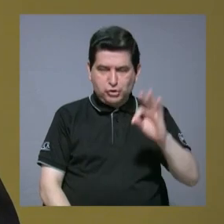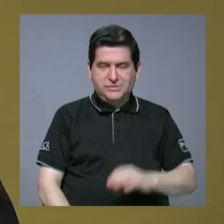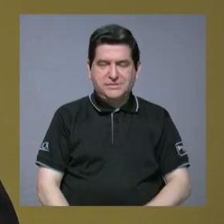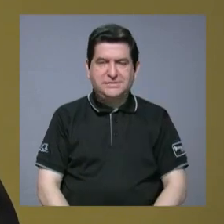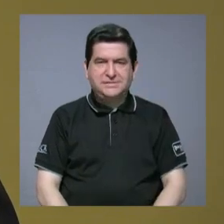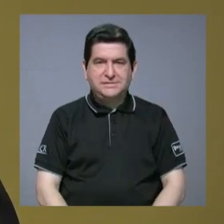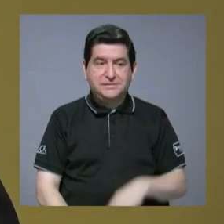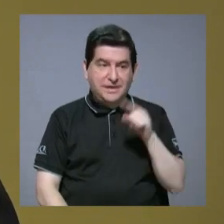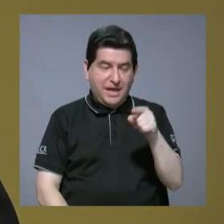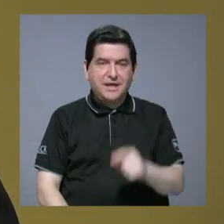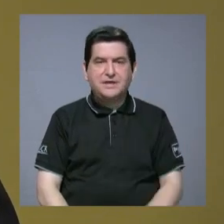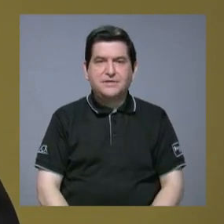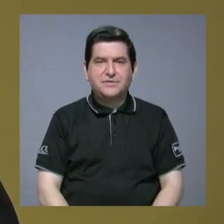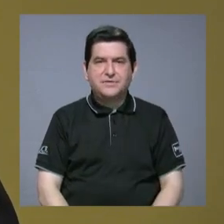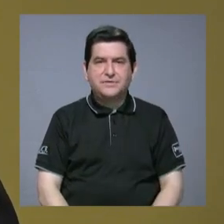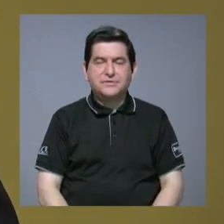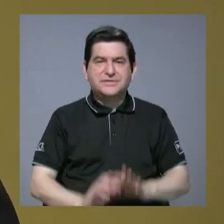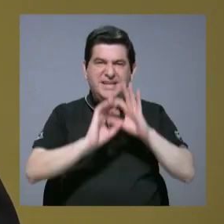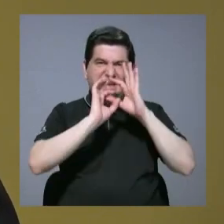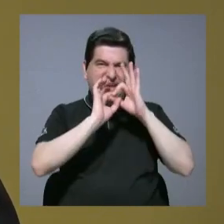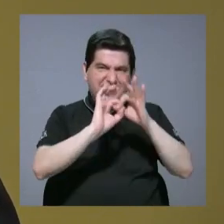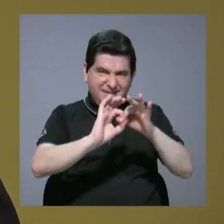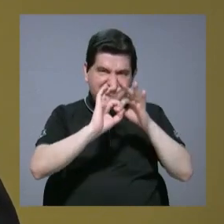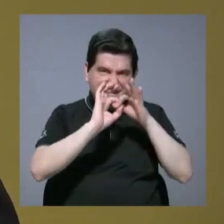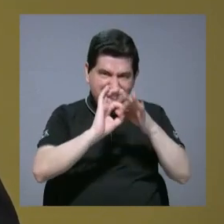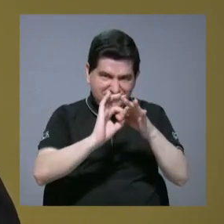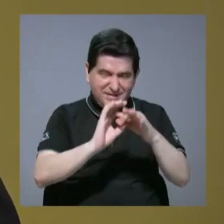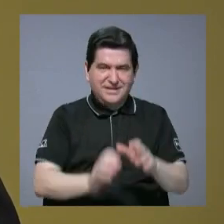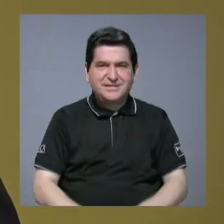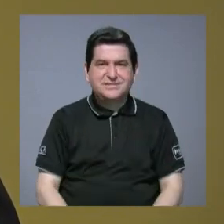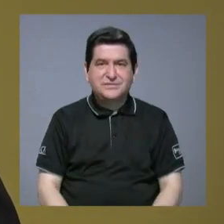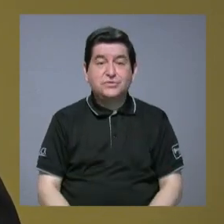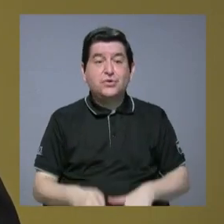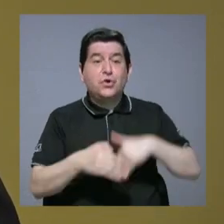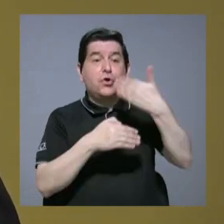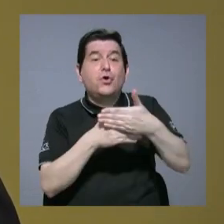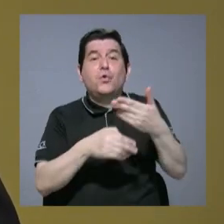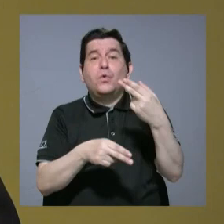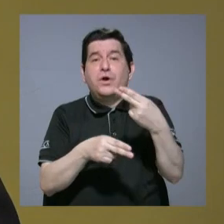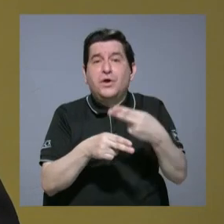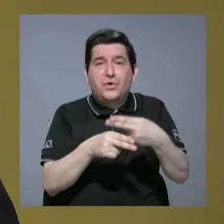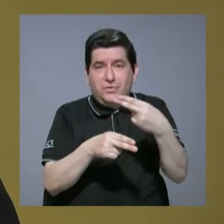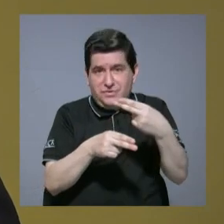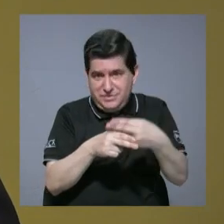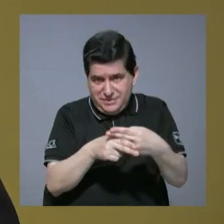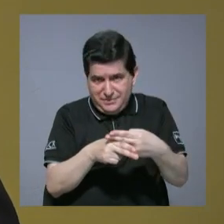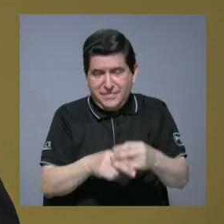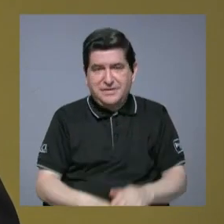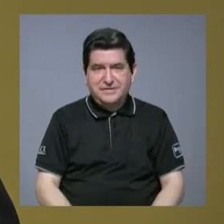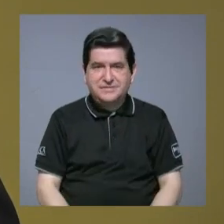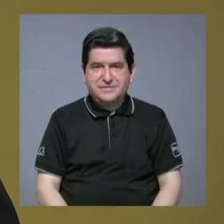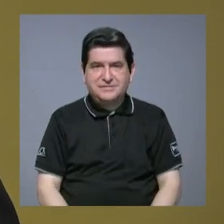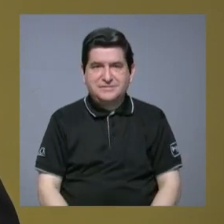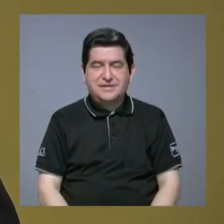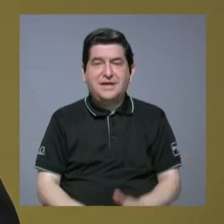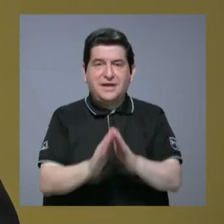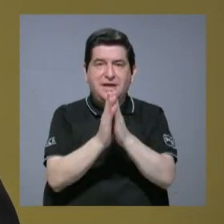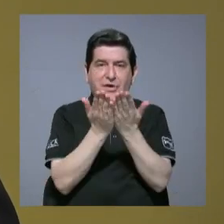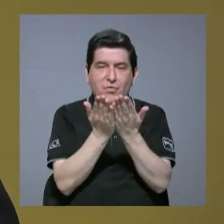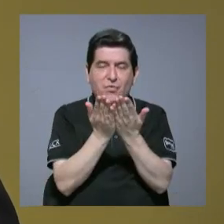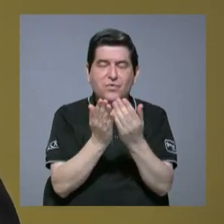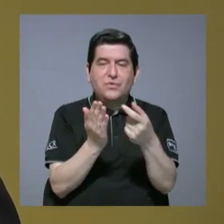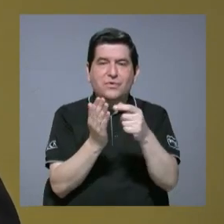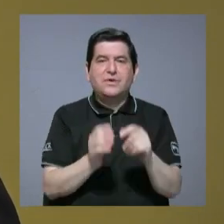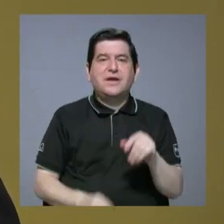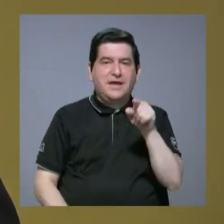que estuvieron asociados con lo que luego pusieron ellos en un libro que tiene